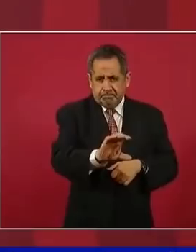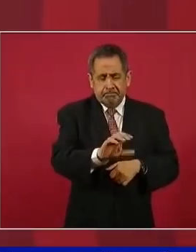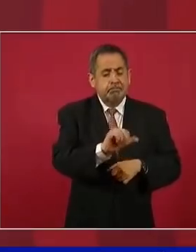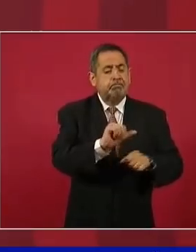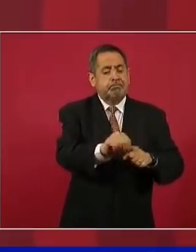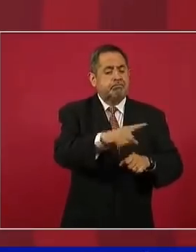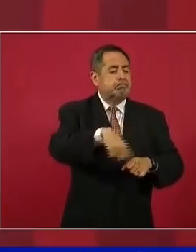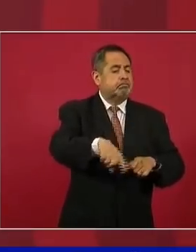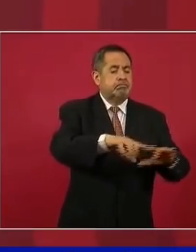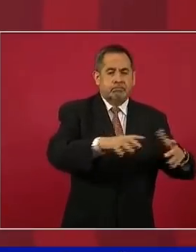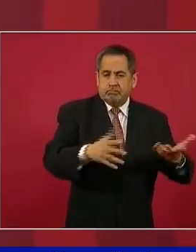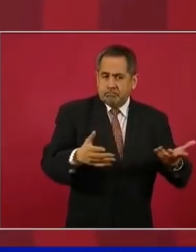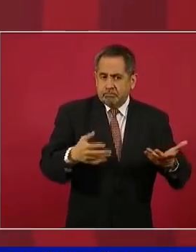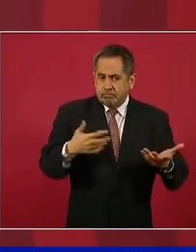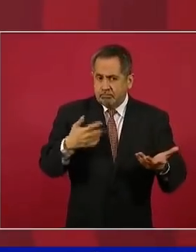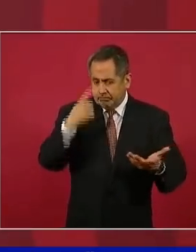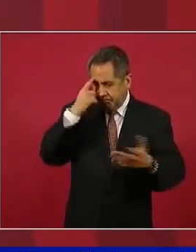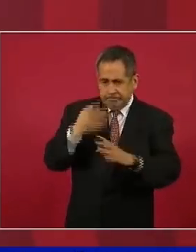México?